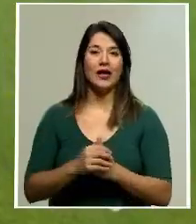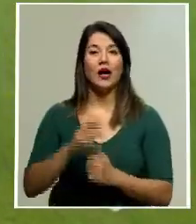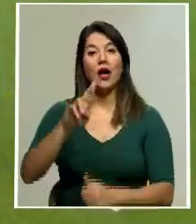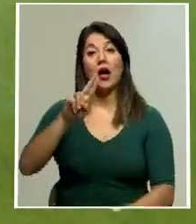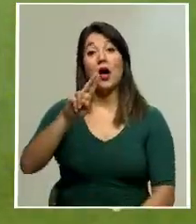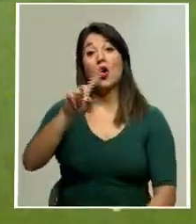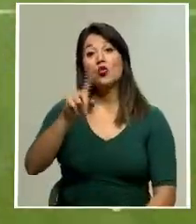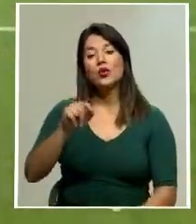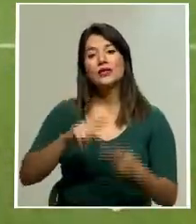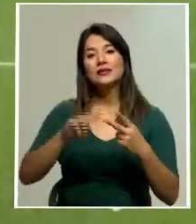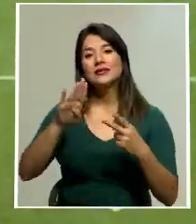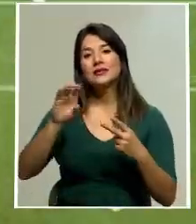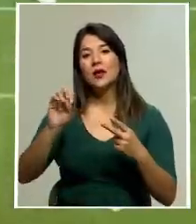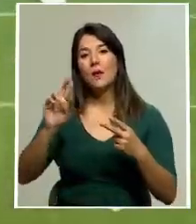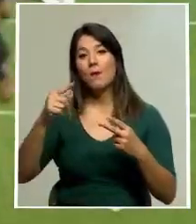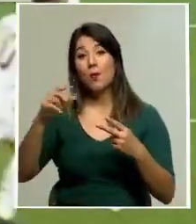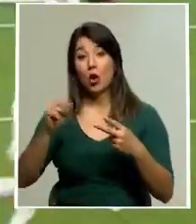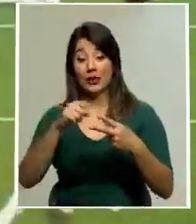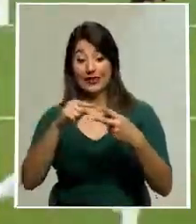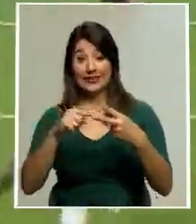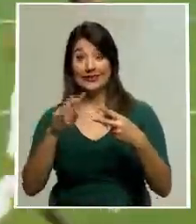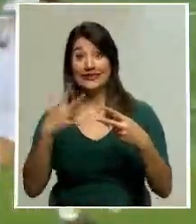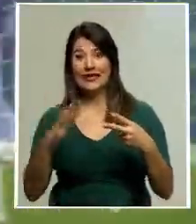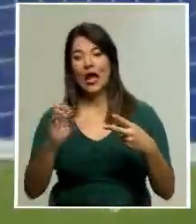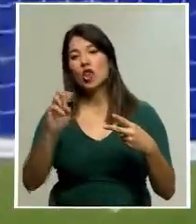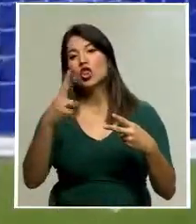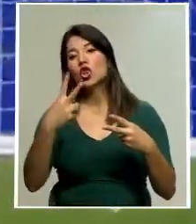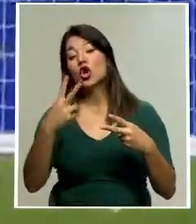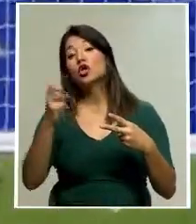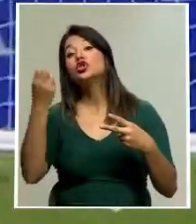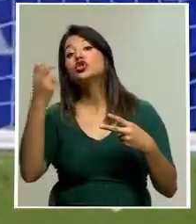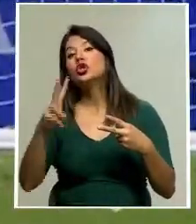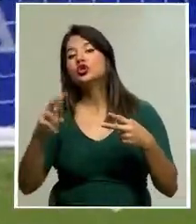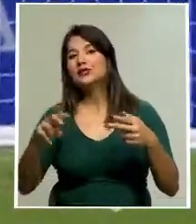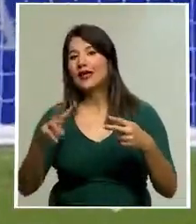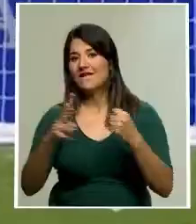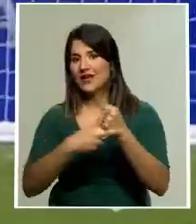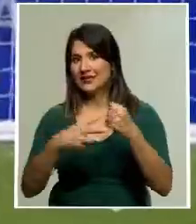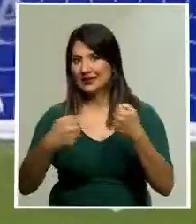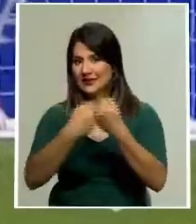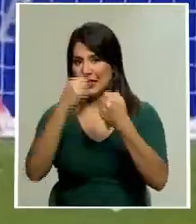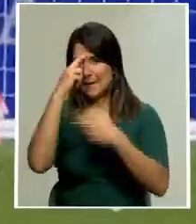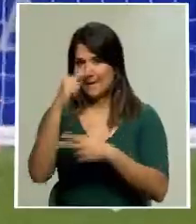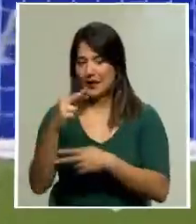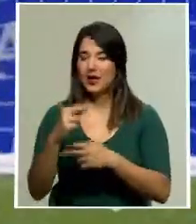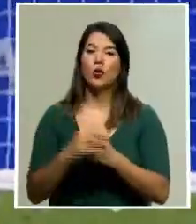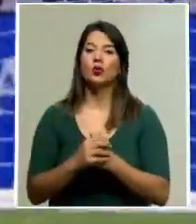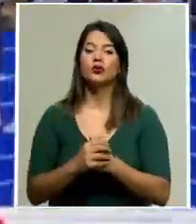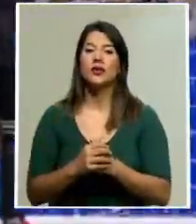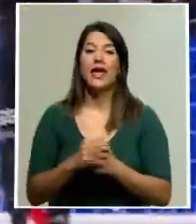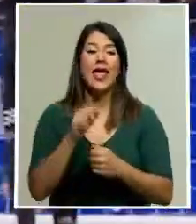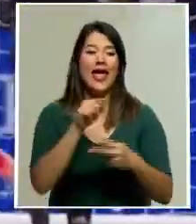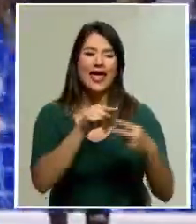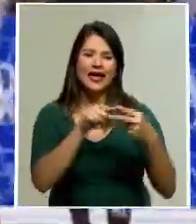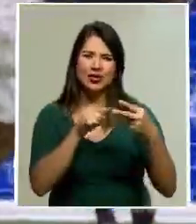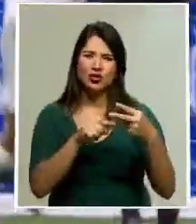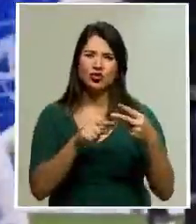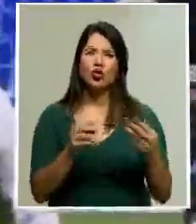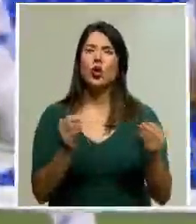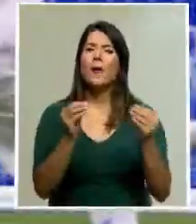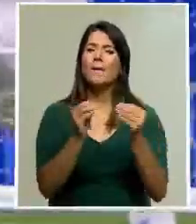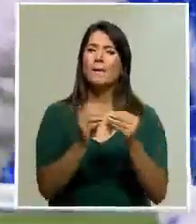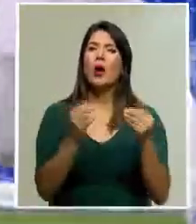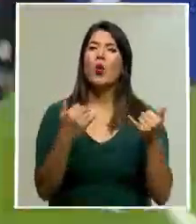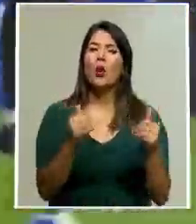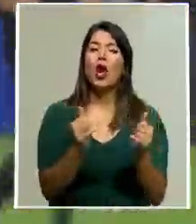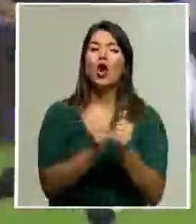para esta noche, han jugado 12 veces ante México y son los seleccionados con más duelos ante los aztecas en la historia desde que empezaron estos